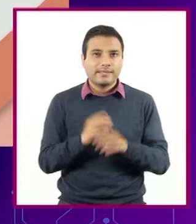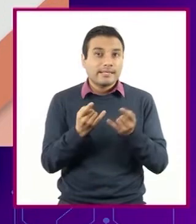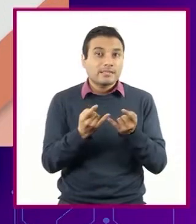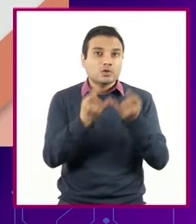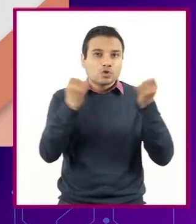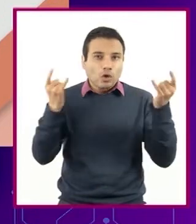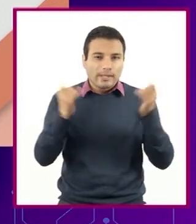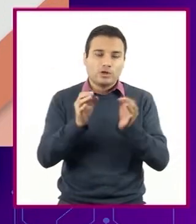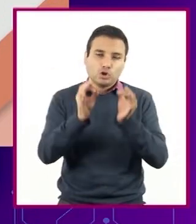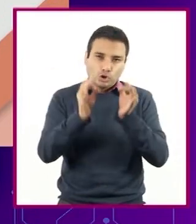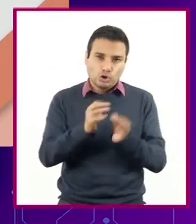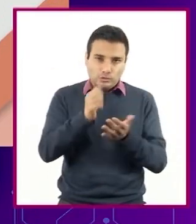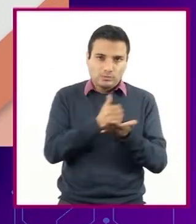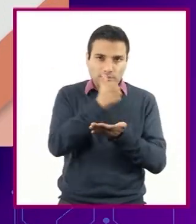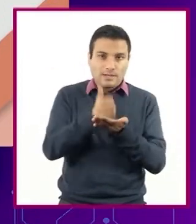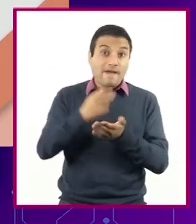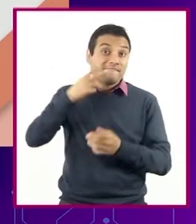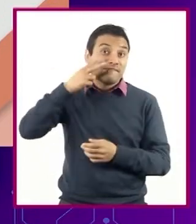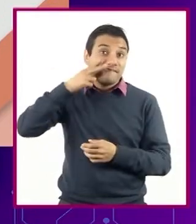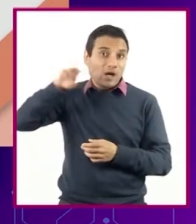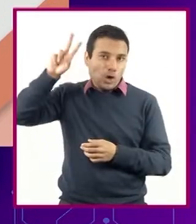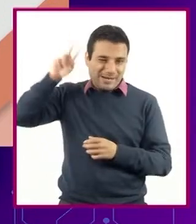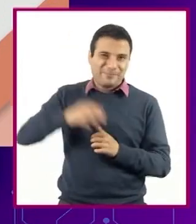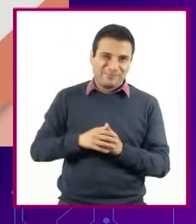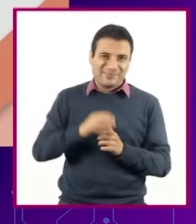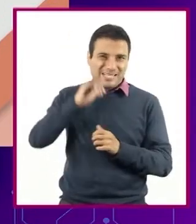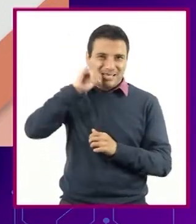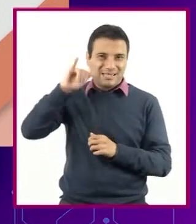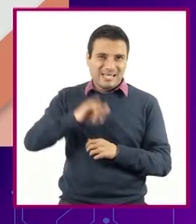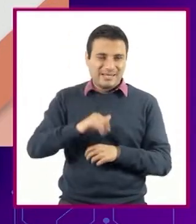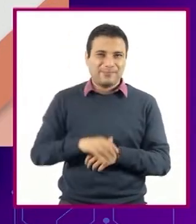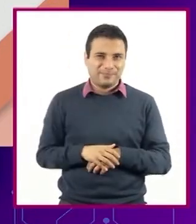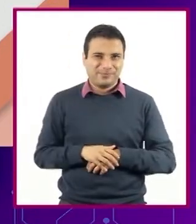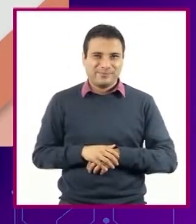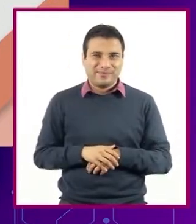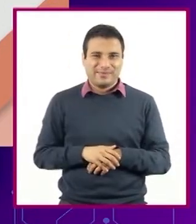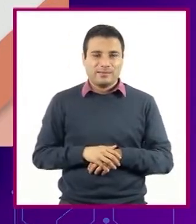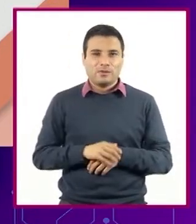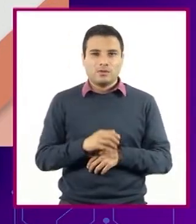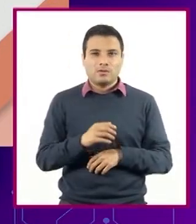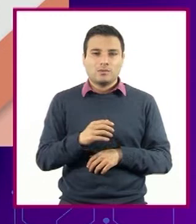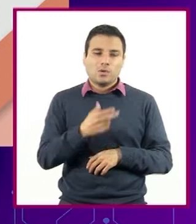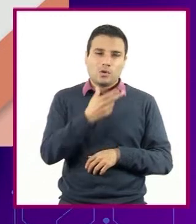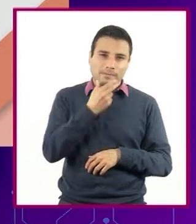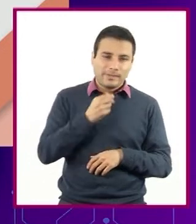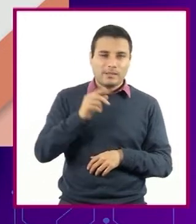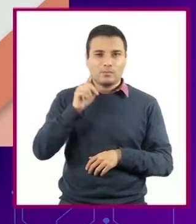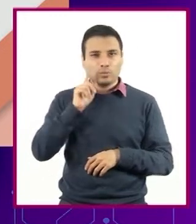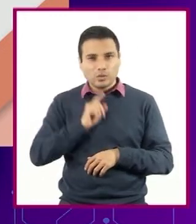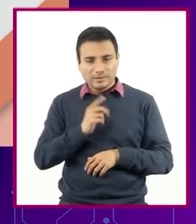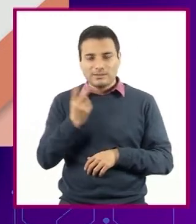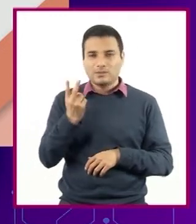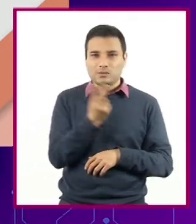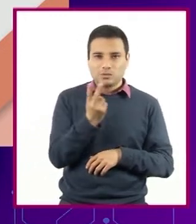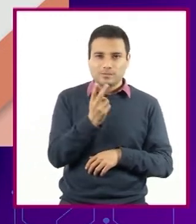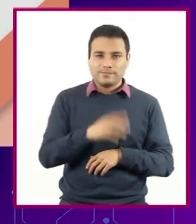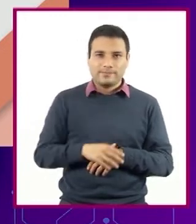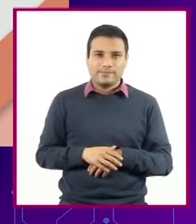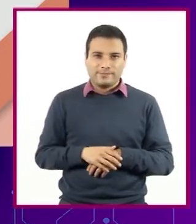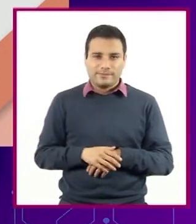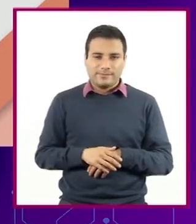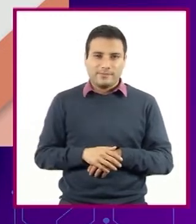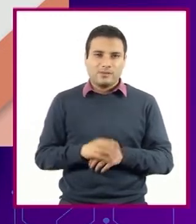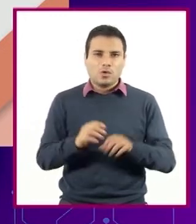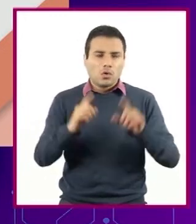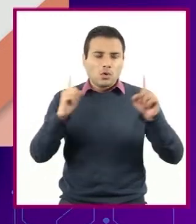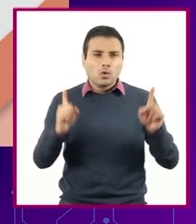Verona, Italia, tiene como protagonistas a Romeo Montesco y Julieta Capoleto, ambos hijos únicos. Se conocen durante